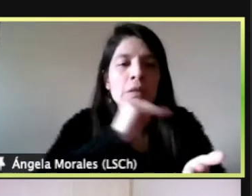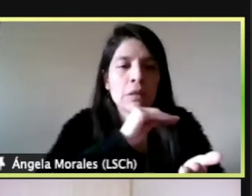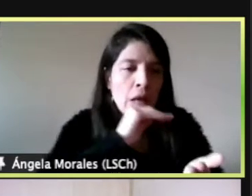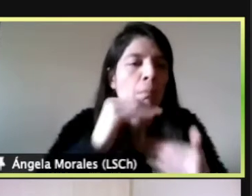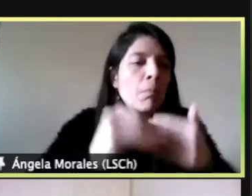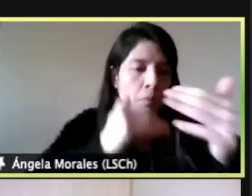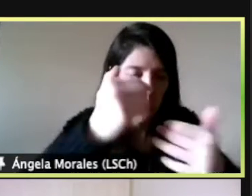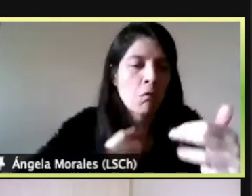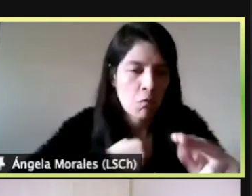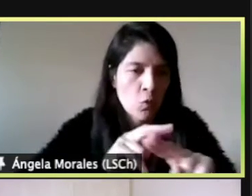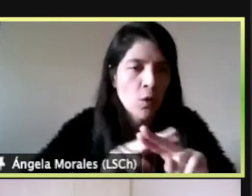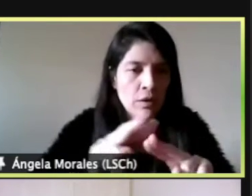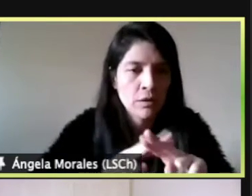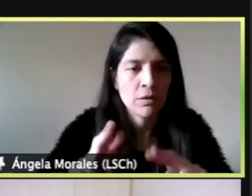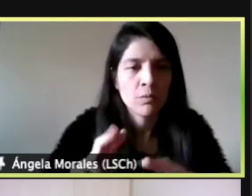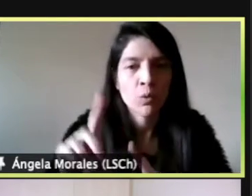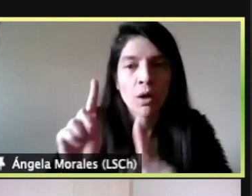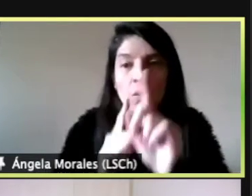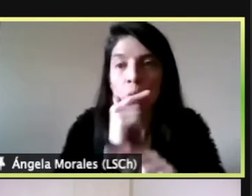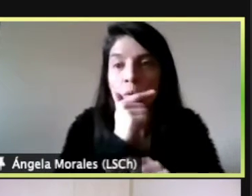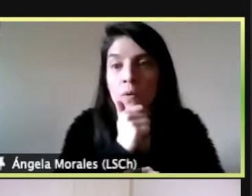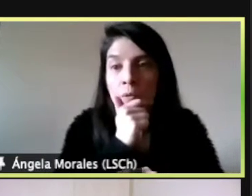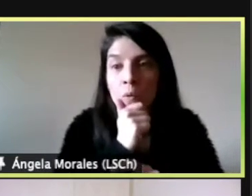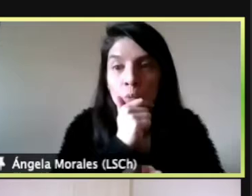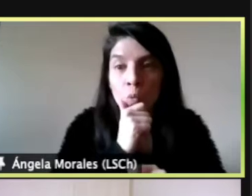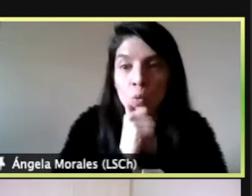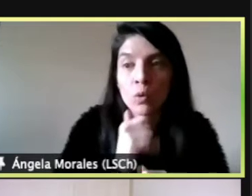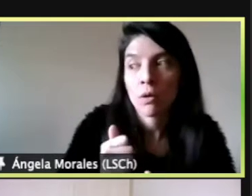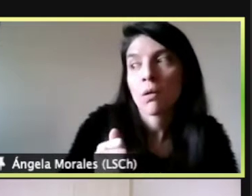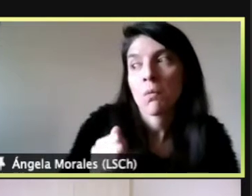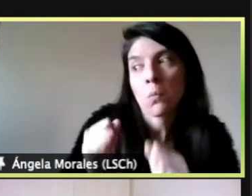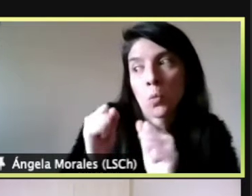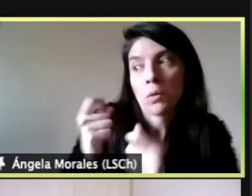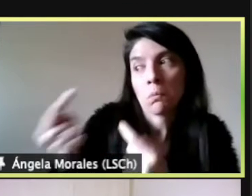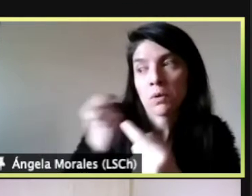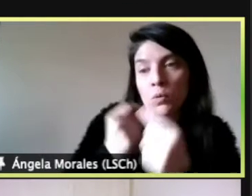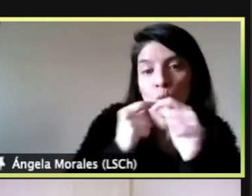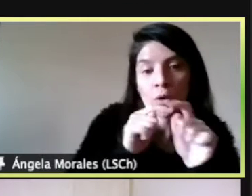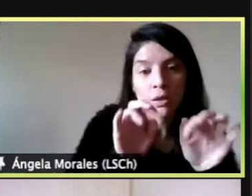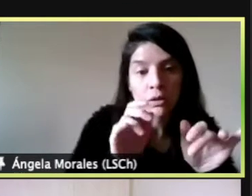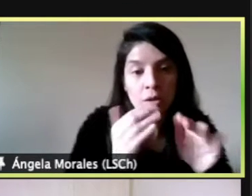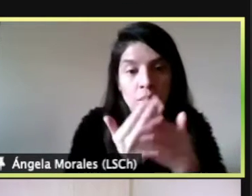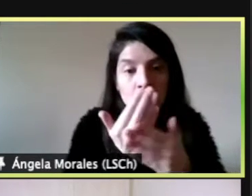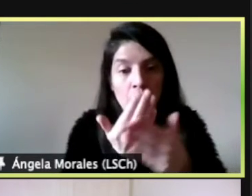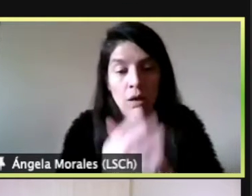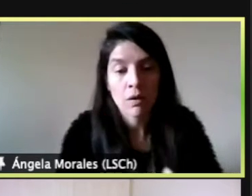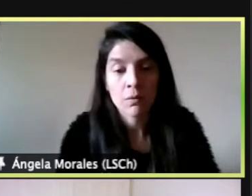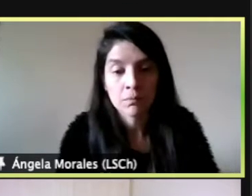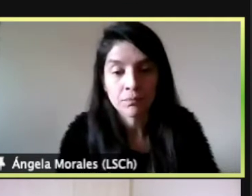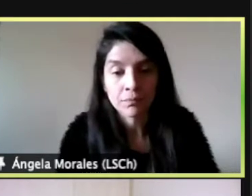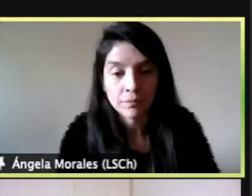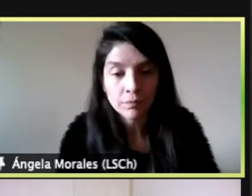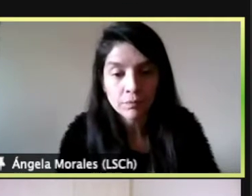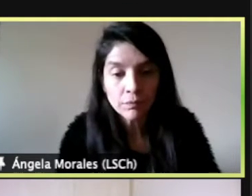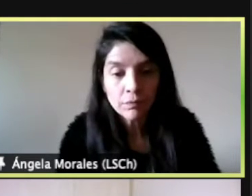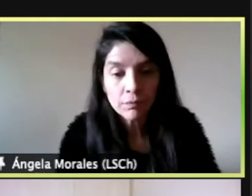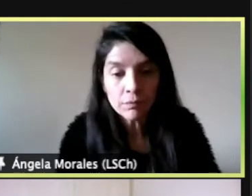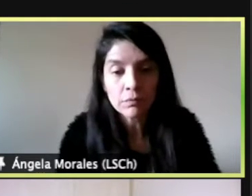Si hay alguna duda, me colocan en el chat. No sé si hay algo que quede todavía con duda.